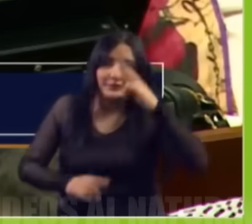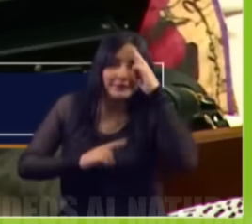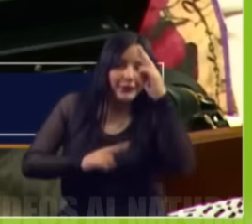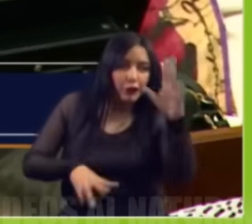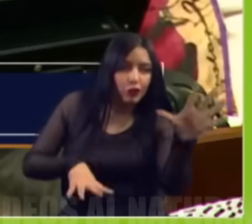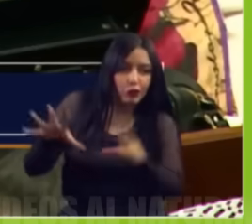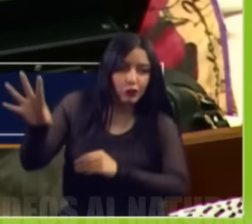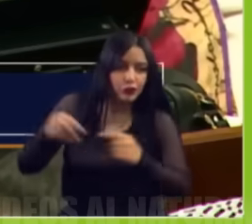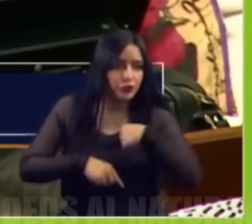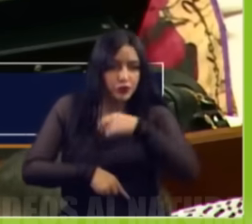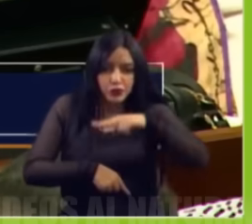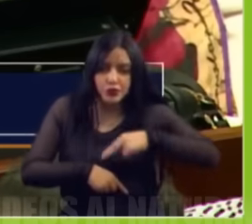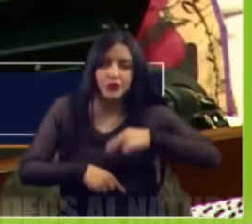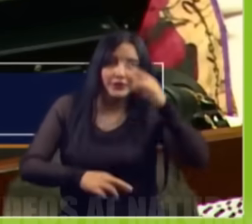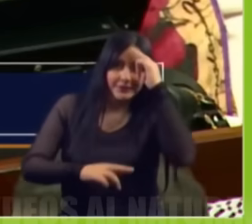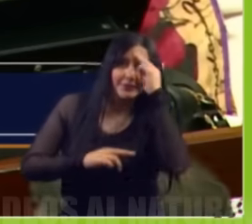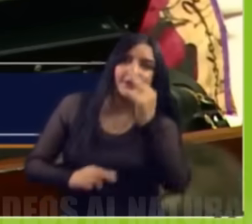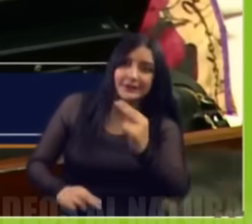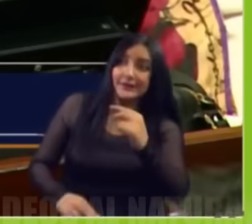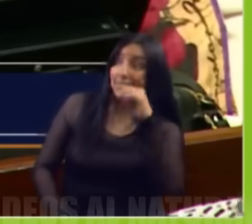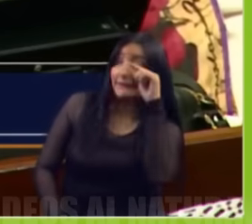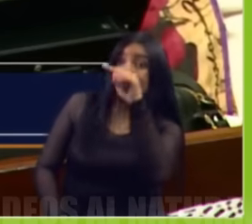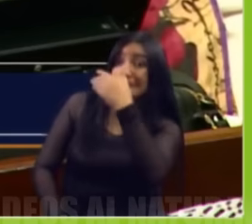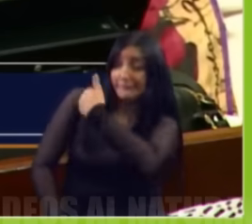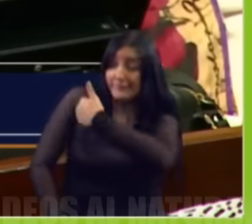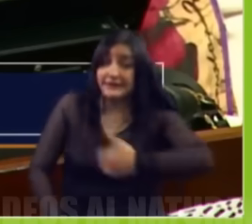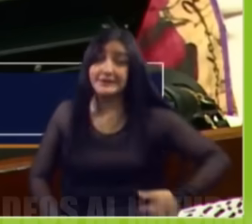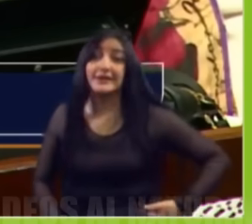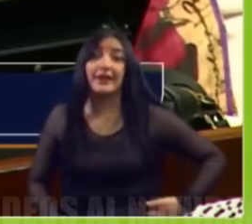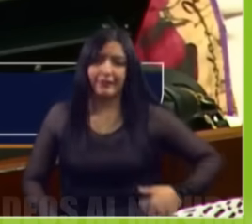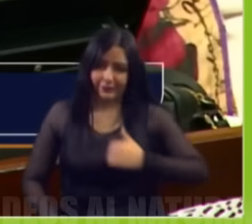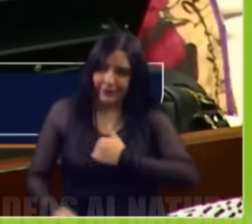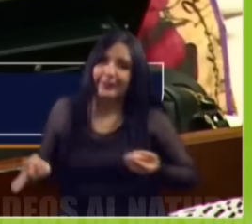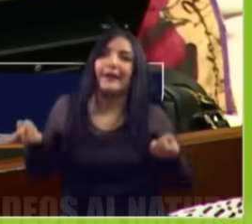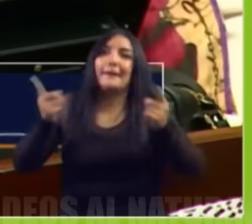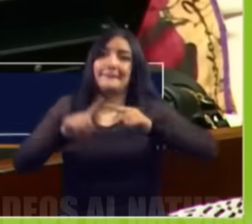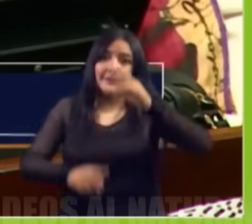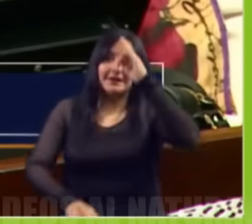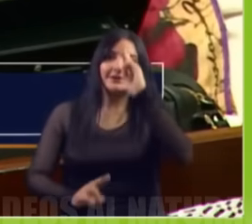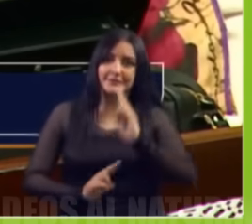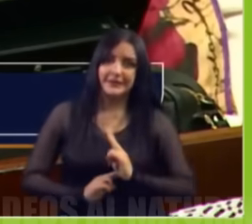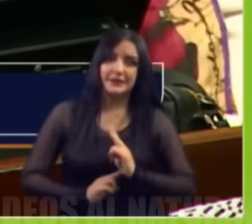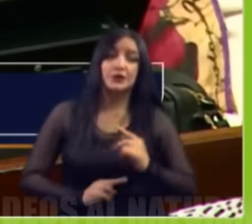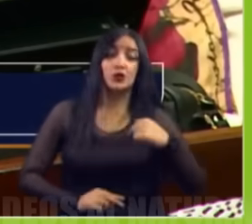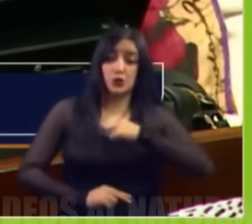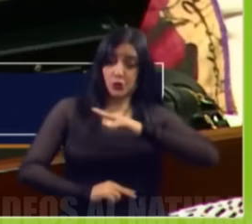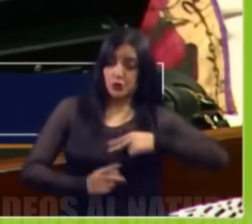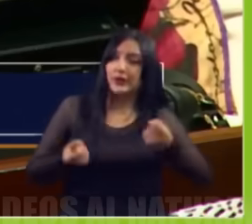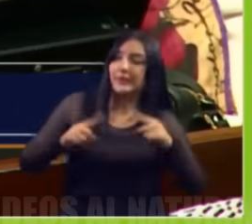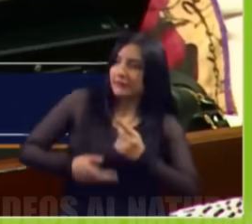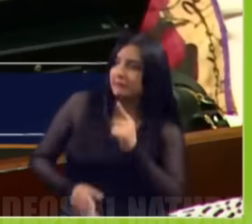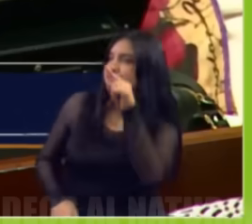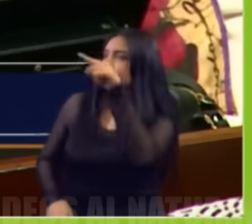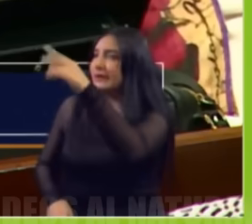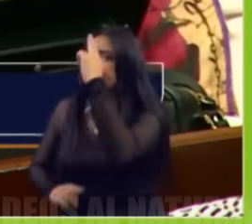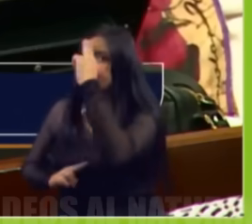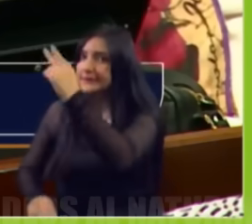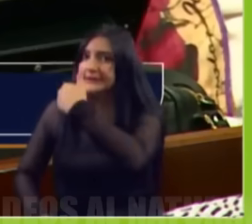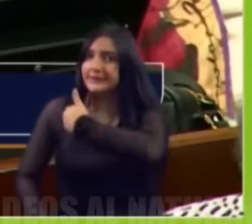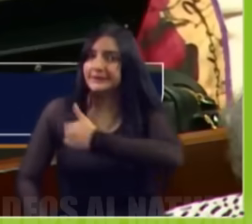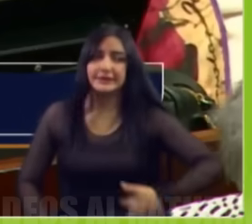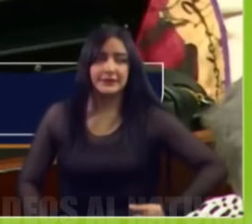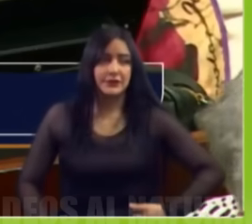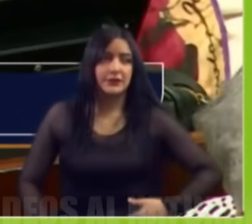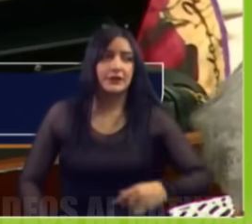todos. A que el presidente nos respete, nosotros respetemos al presidente,